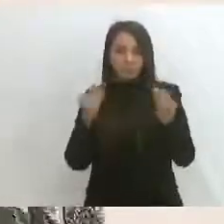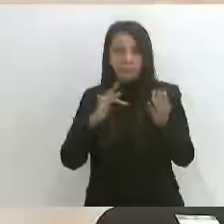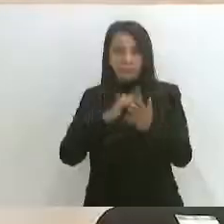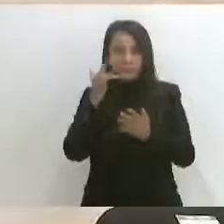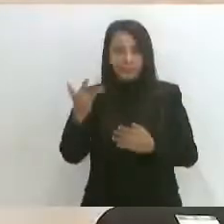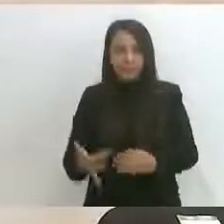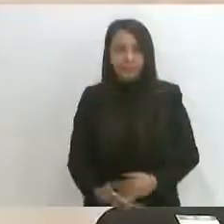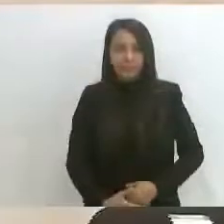Gracias.